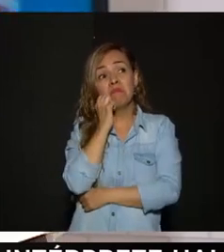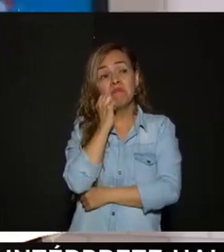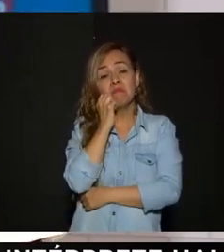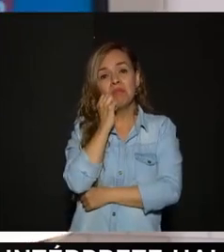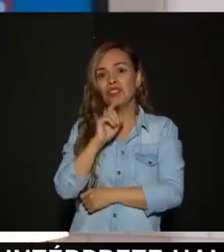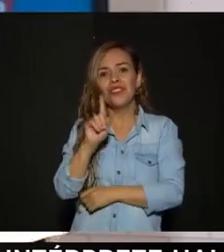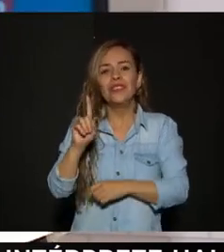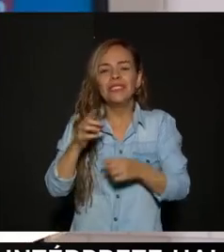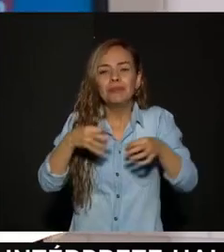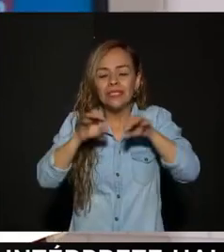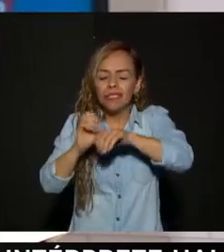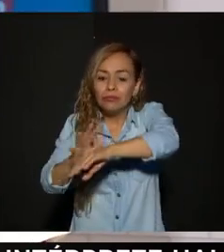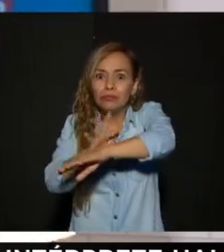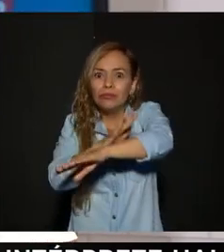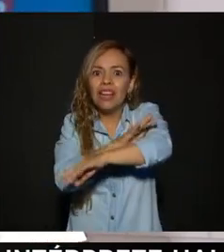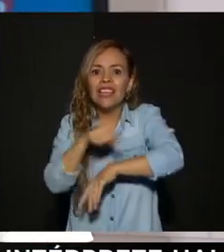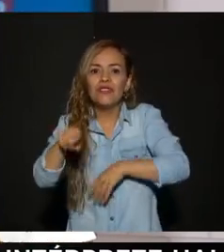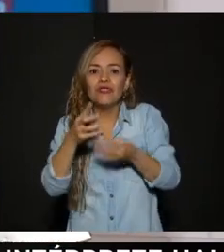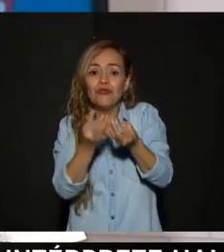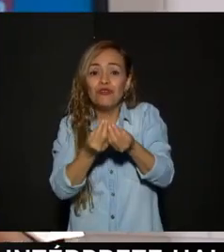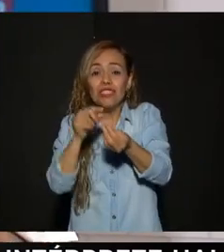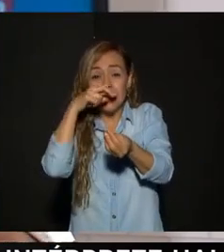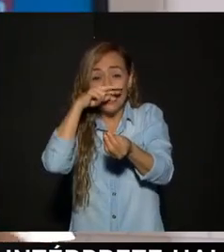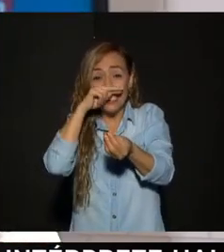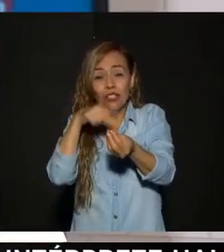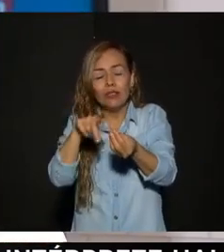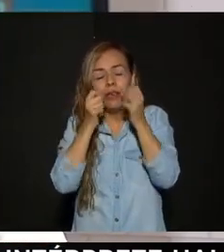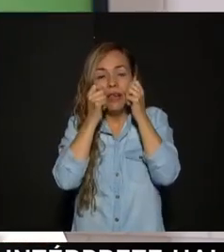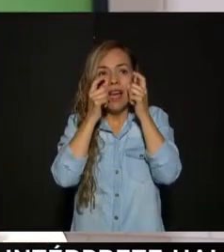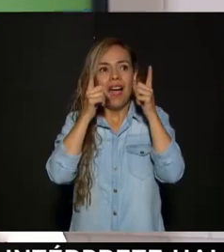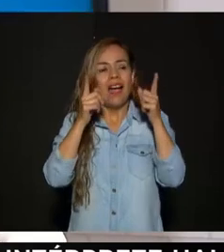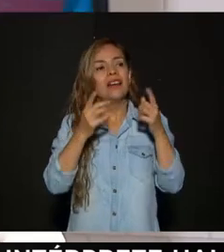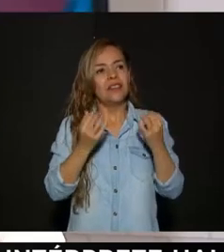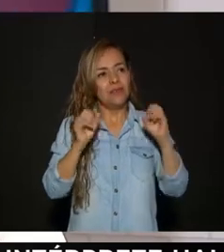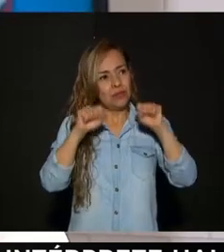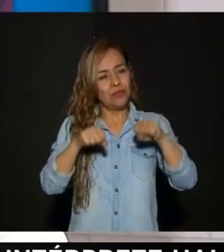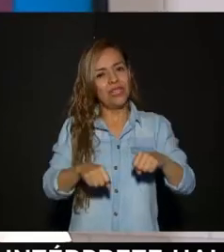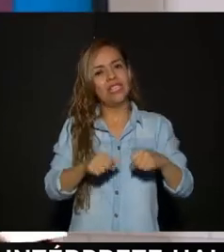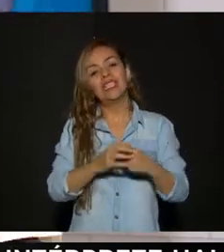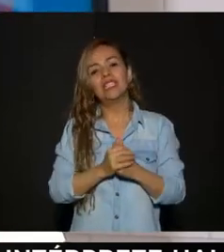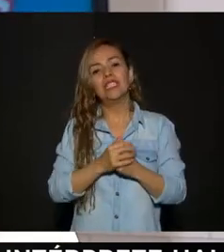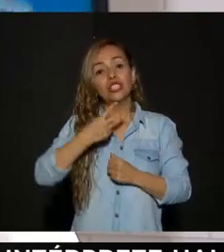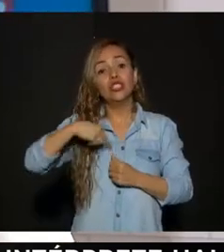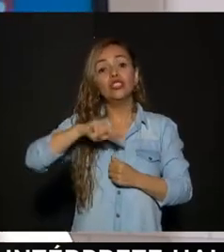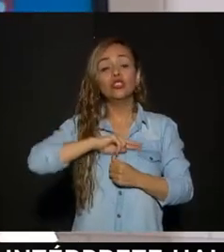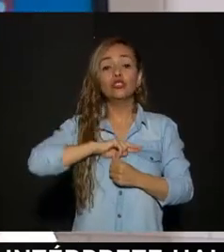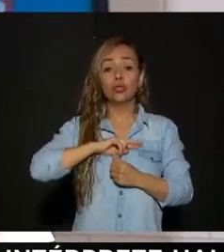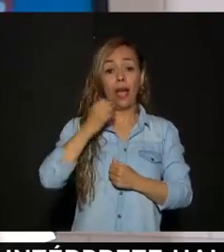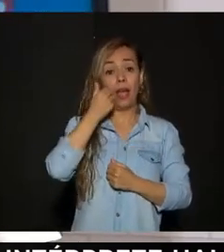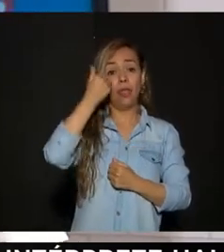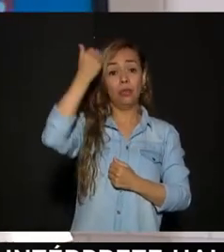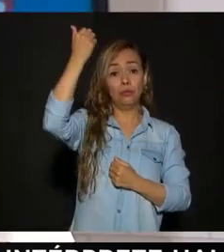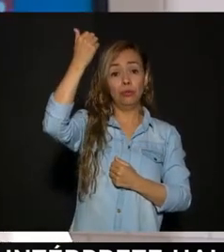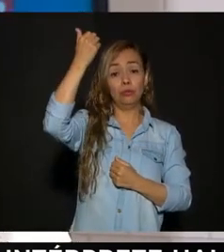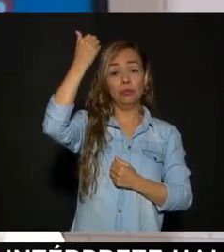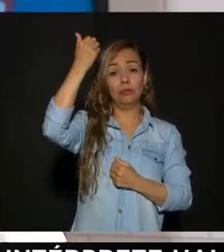ejecutando, fortaleciendo en ellos y ayudarles que ellos lo demuestren a nosotros los seres humanos, pero los adultos, que